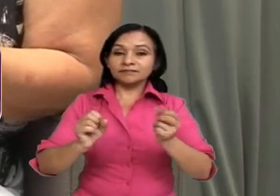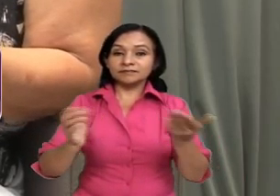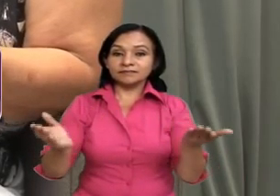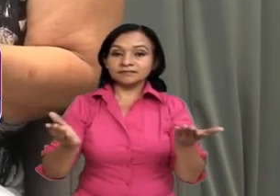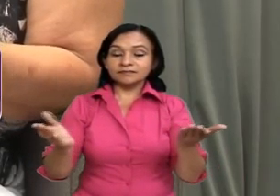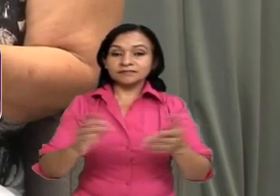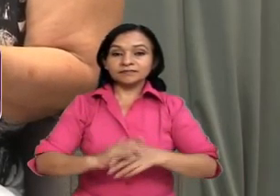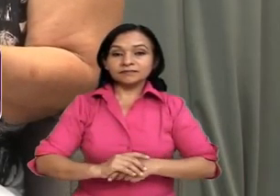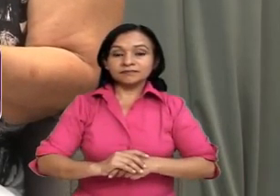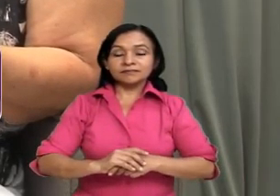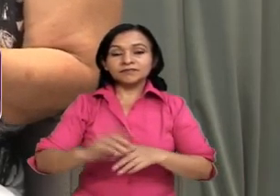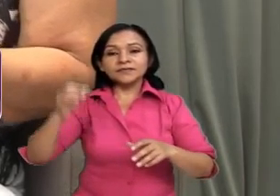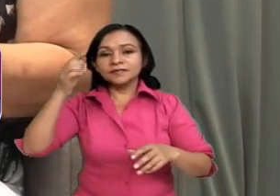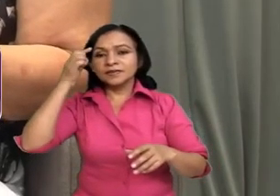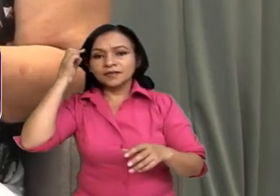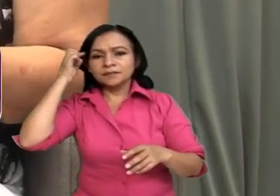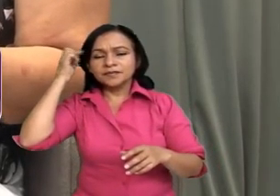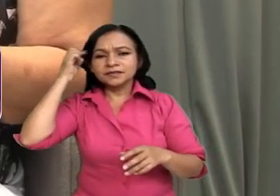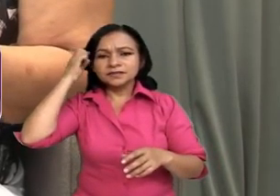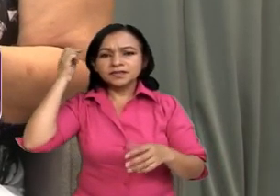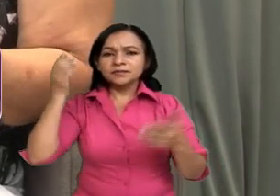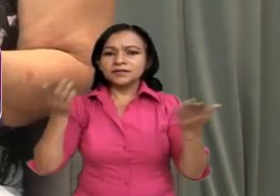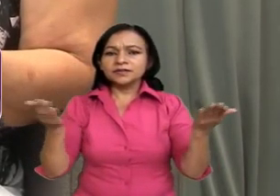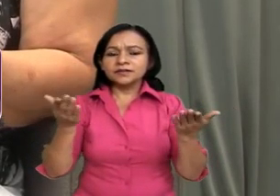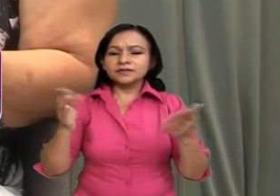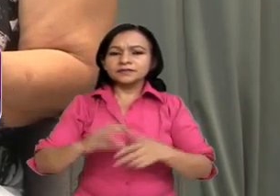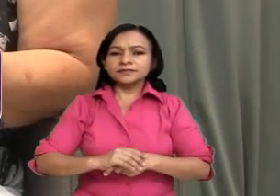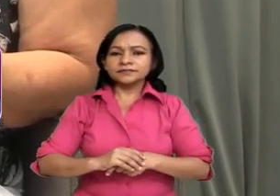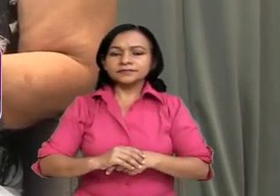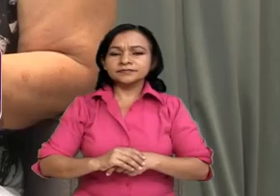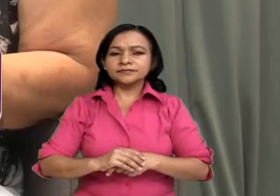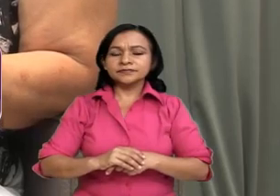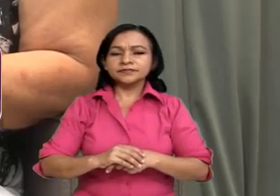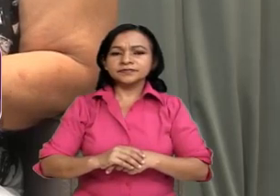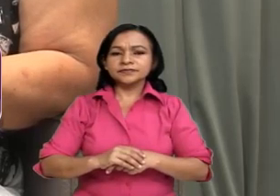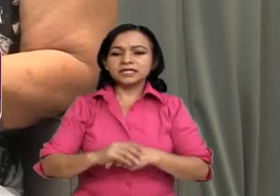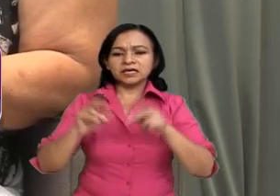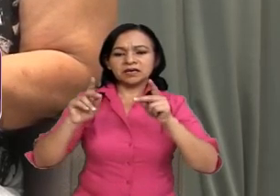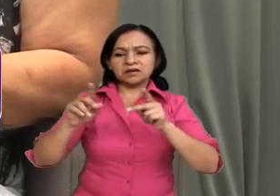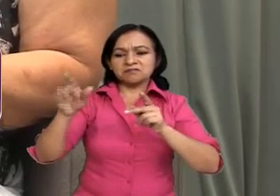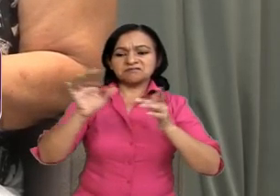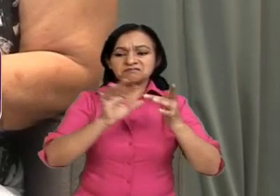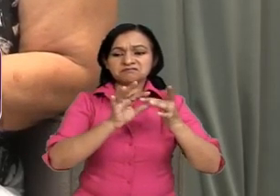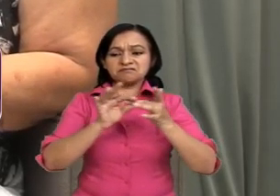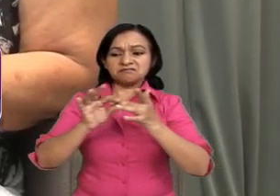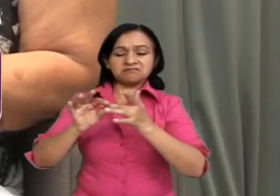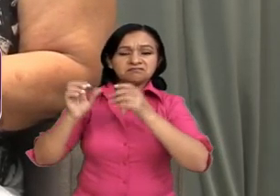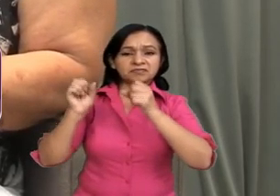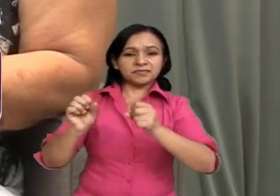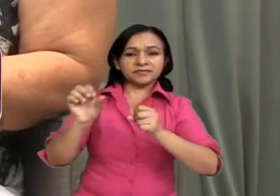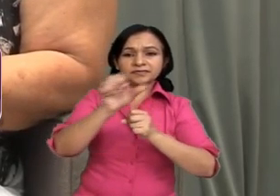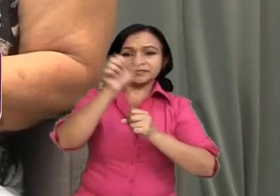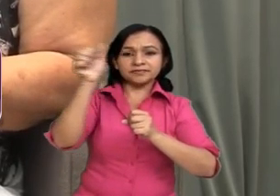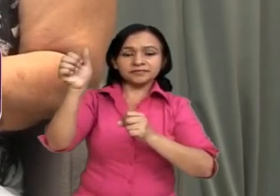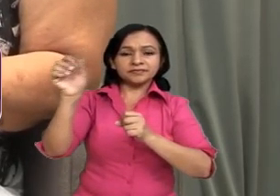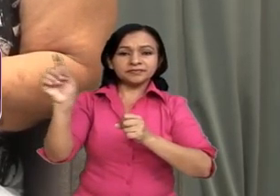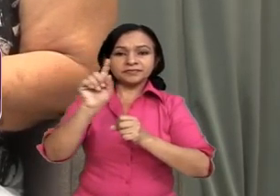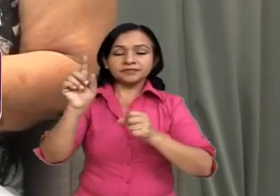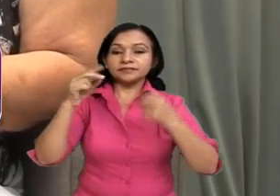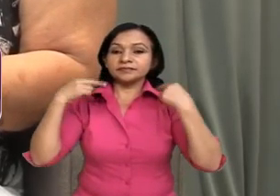que creemos que somos seres superiores a otros. No, somos seres